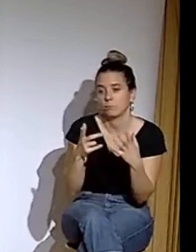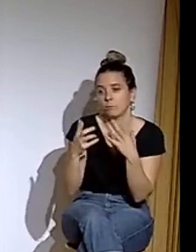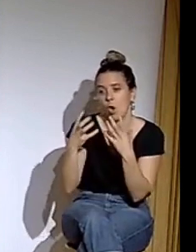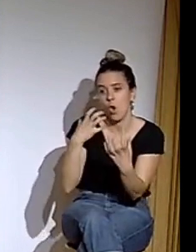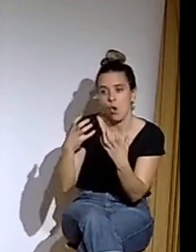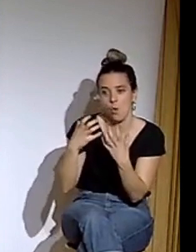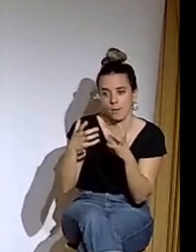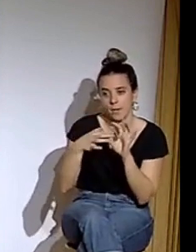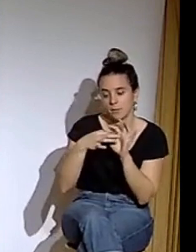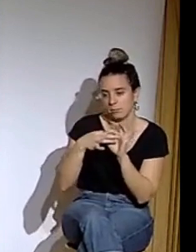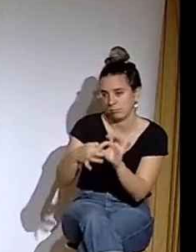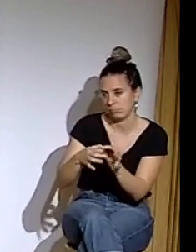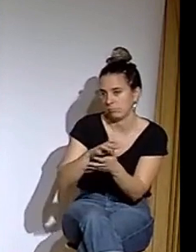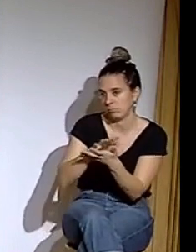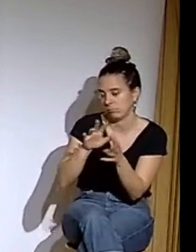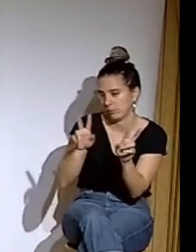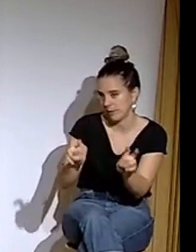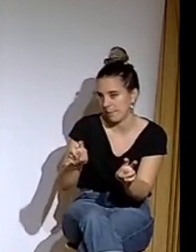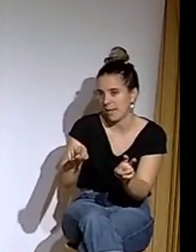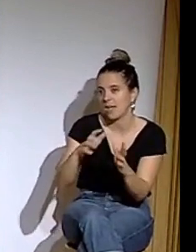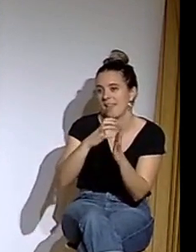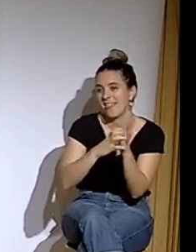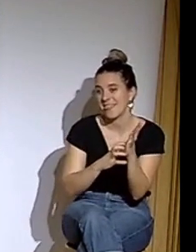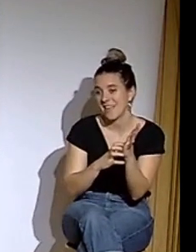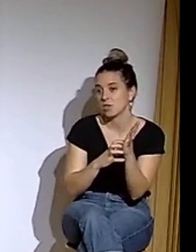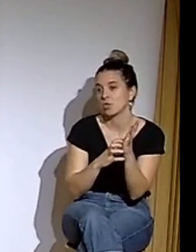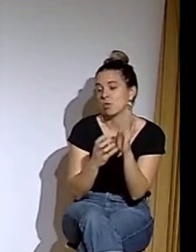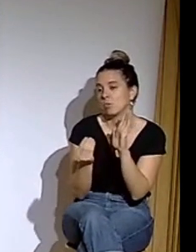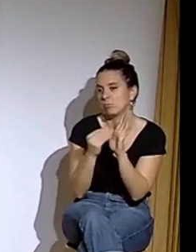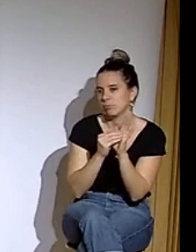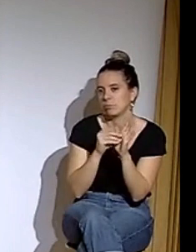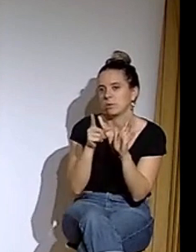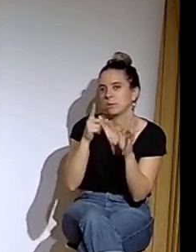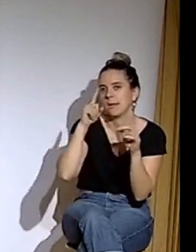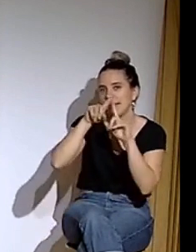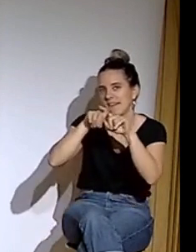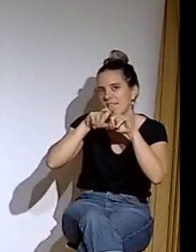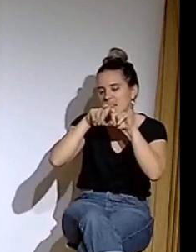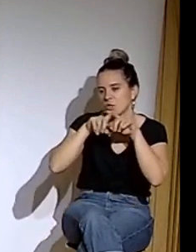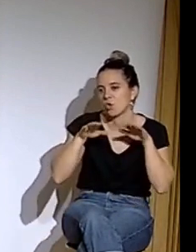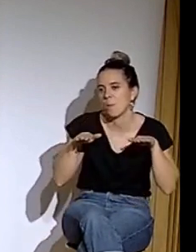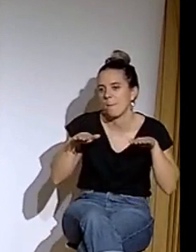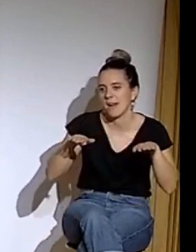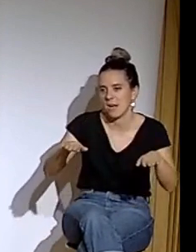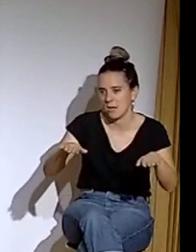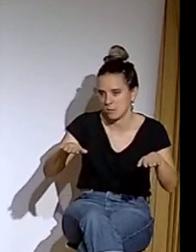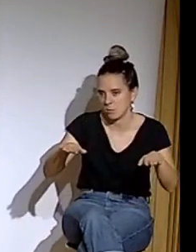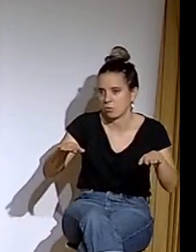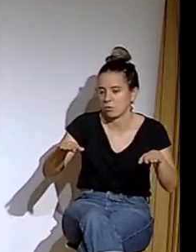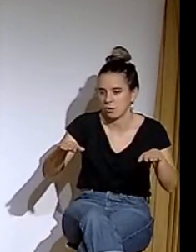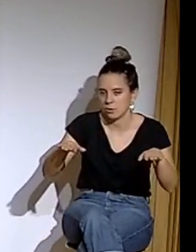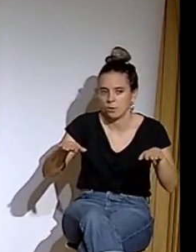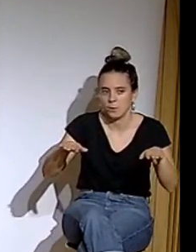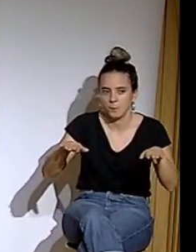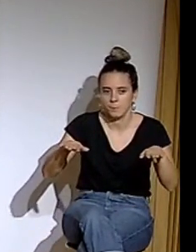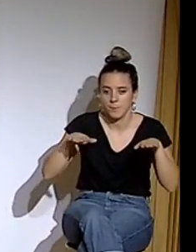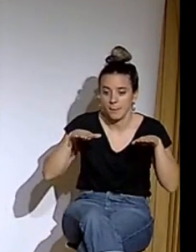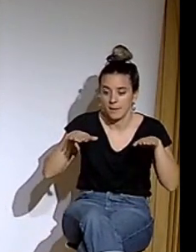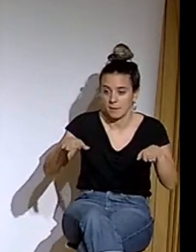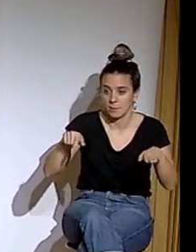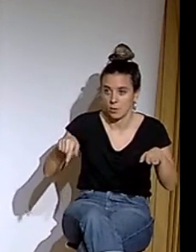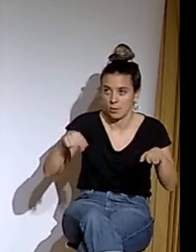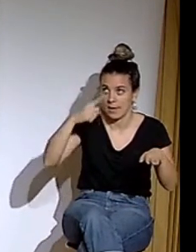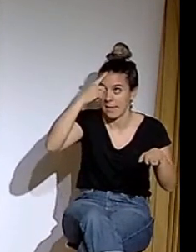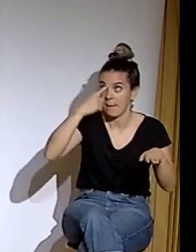el texto que la acompaña que es una pequeña reflexión de estos paralelismos que veo entre la imagen